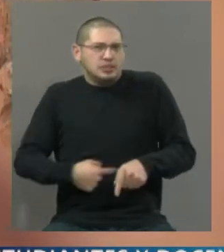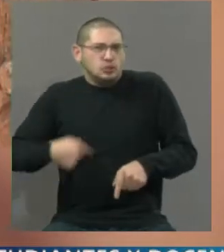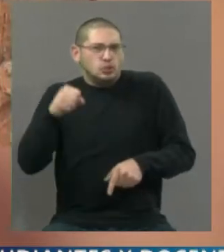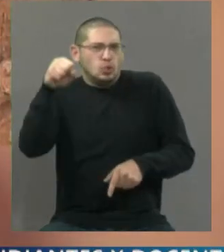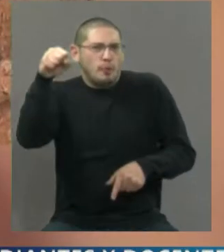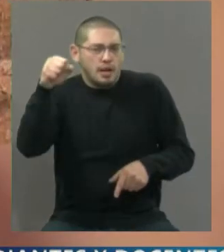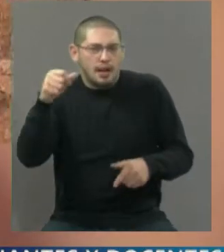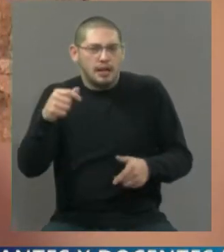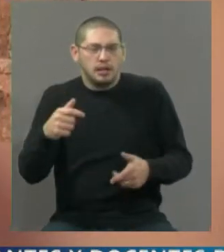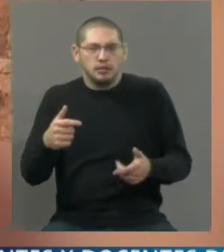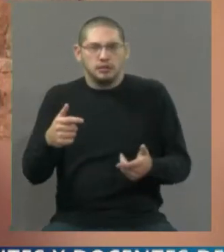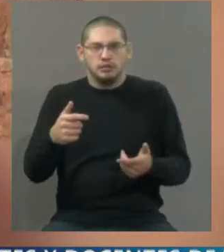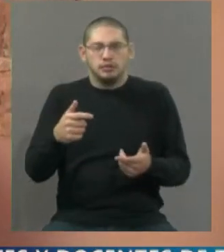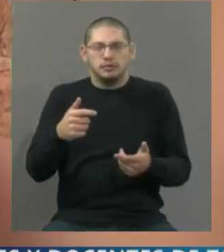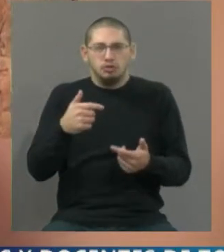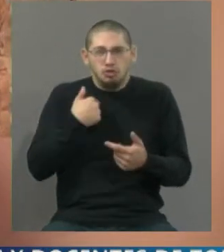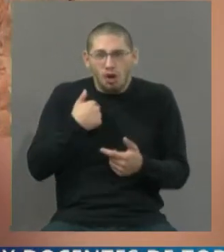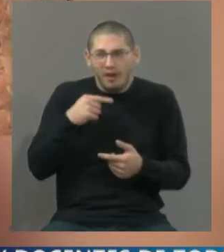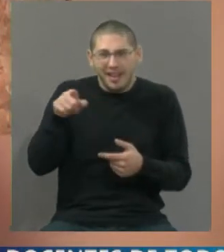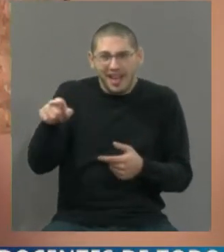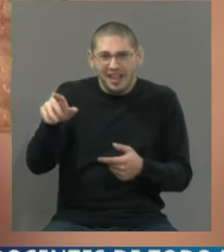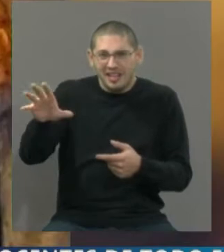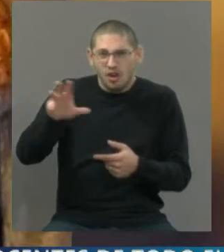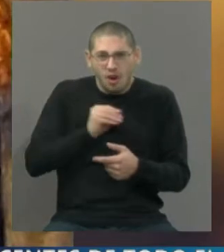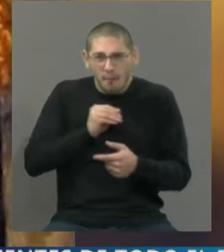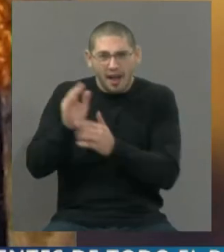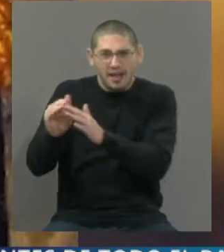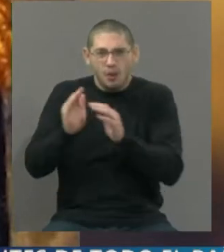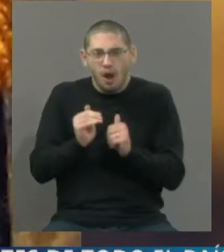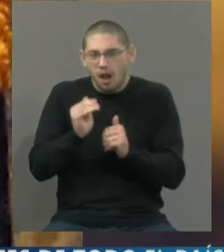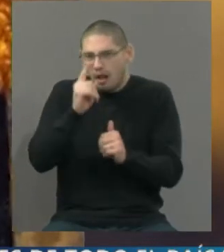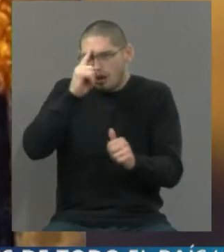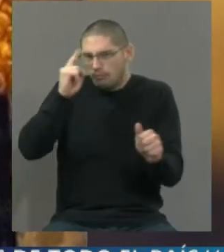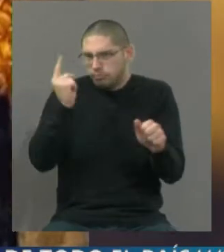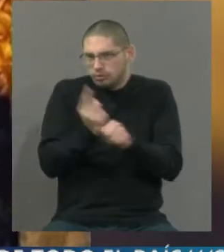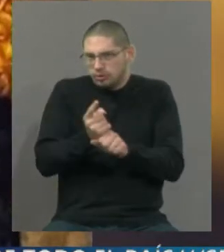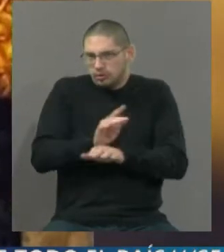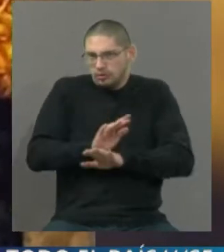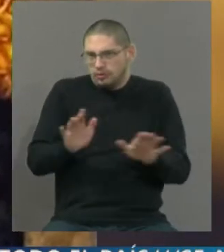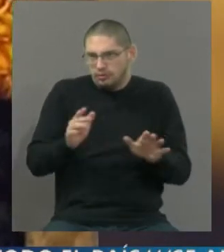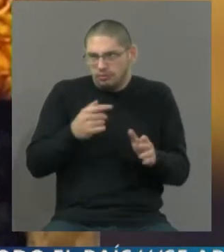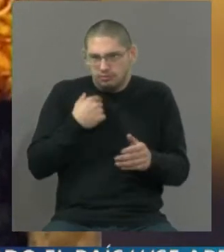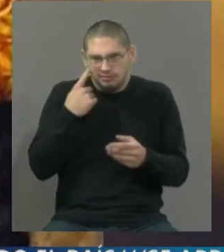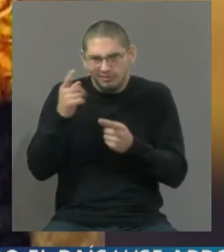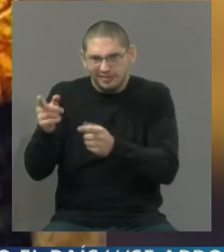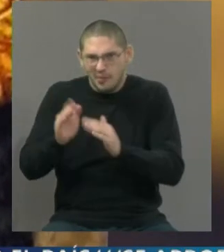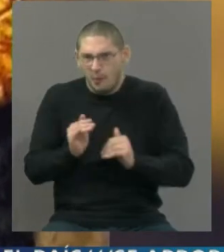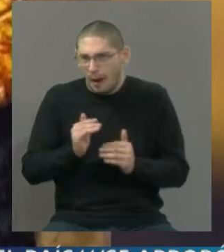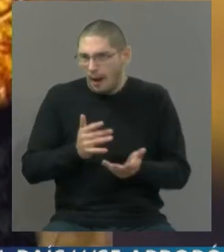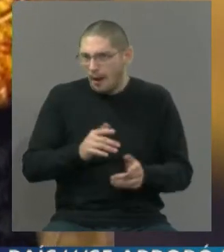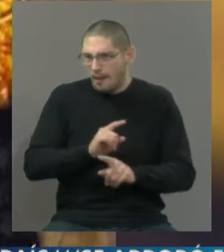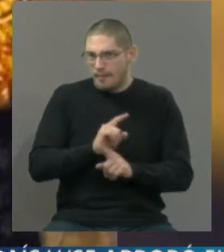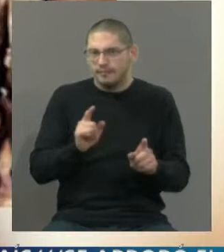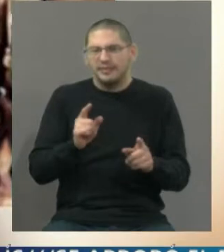¿cómo yo voy a poder hacer o enfrentar tal cosa? Nunca voy a poder ser como un tipo como este. Bueno, no,